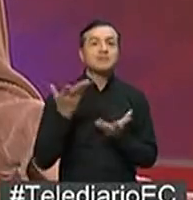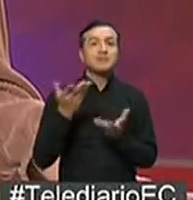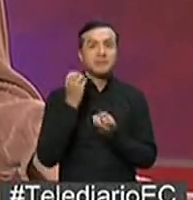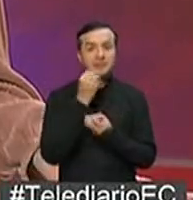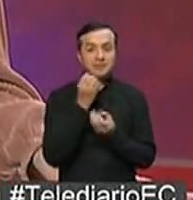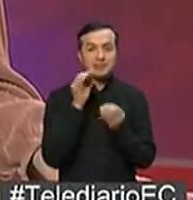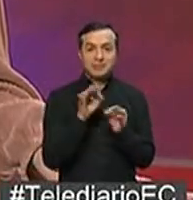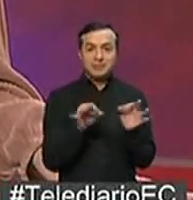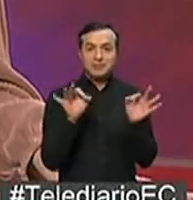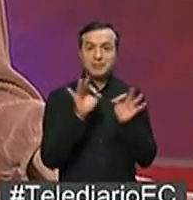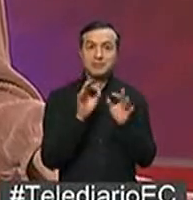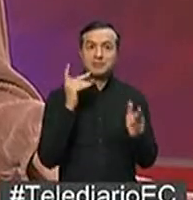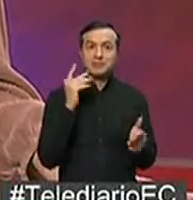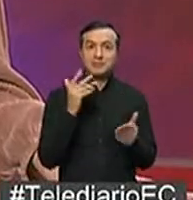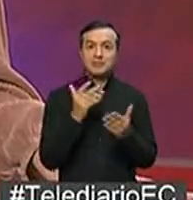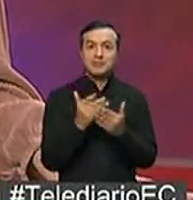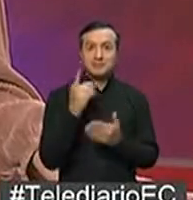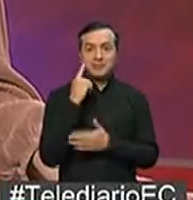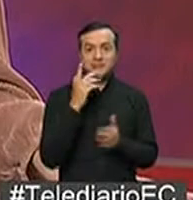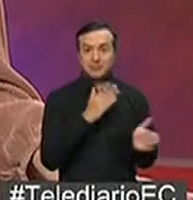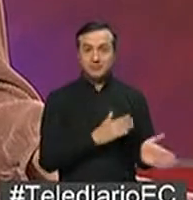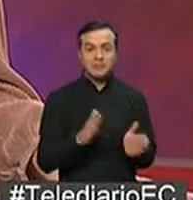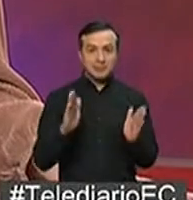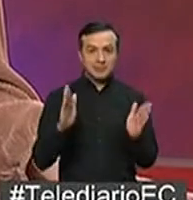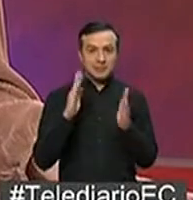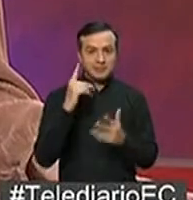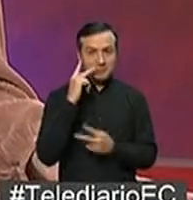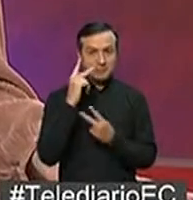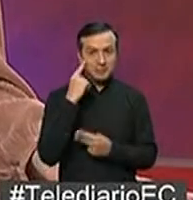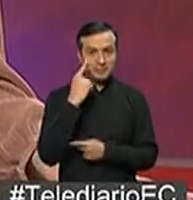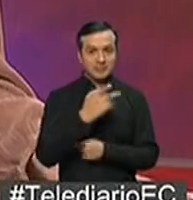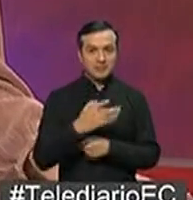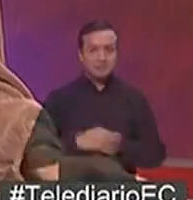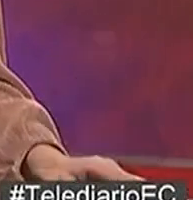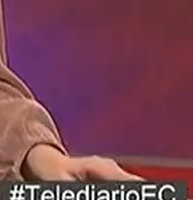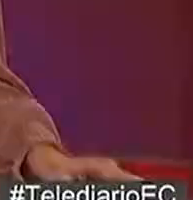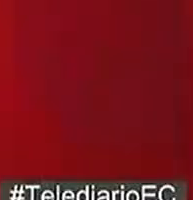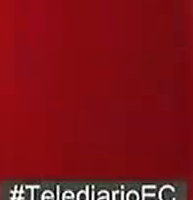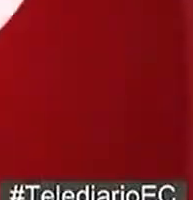destacada generada durante este fin de semana. Presta atención a nuestros titulares.